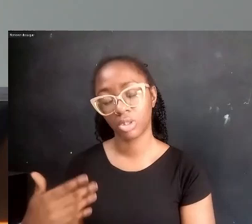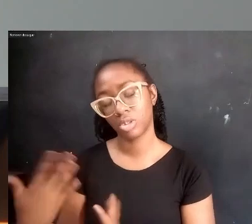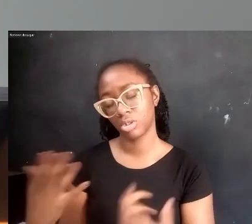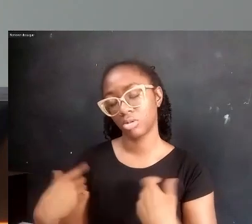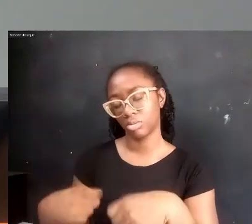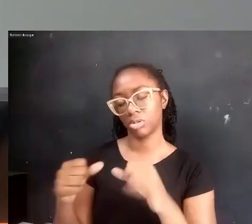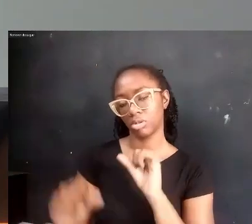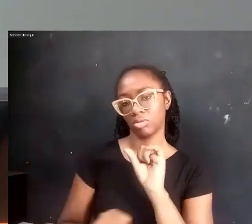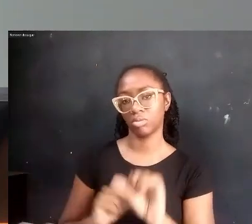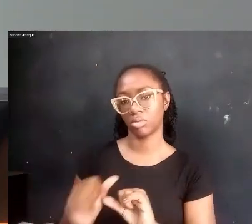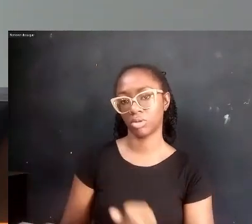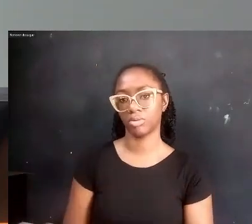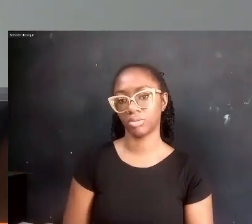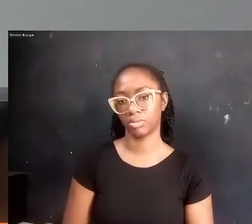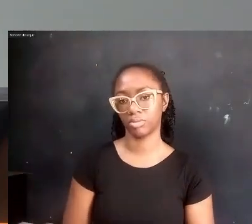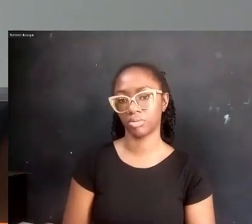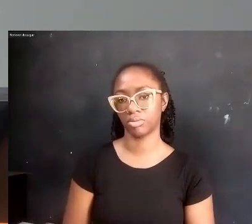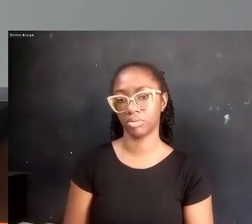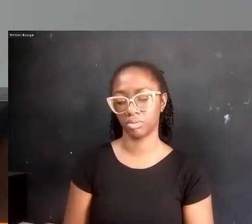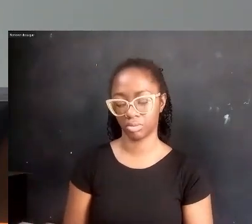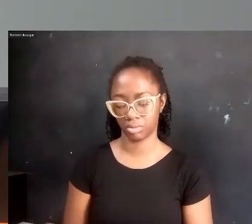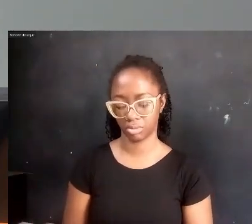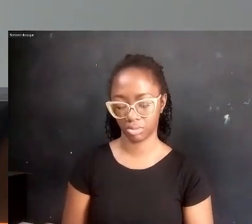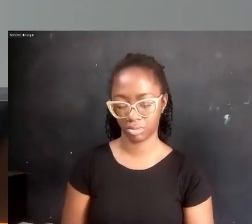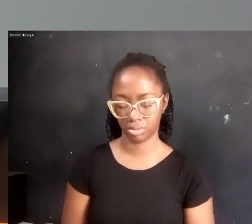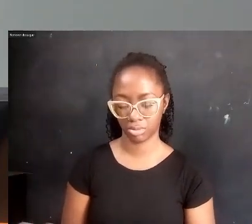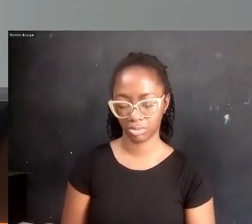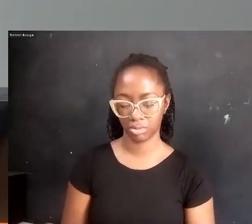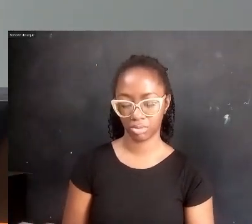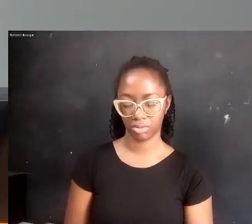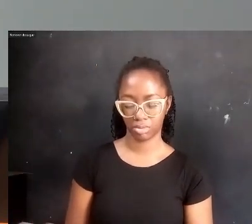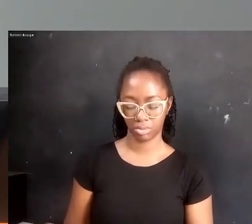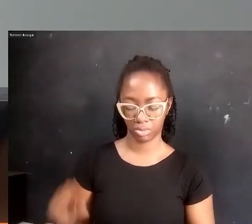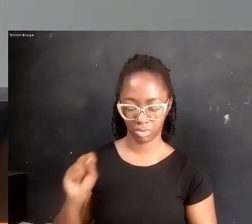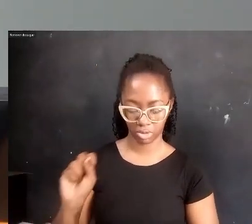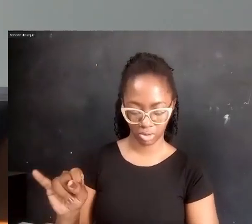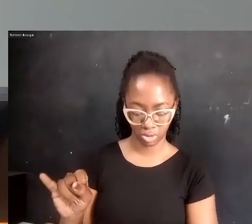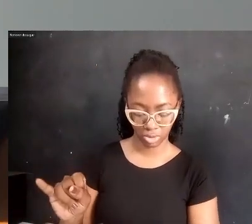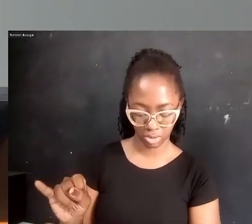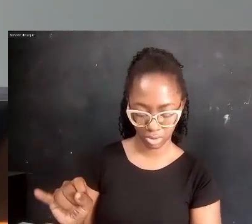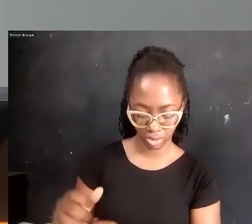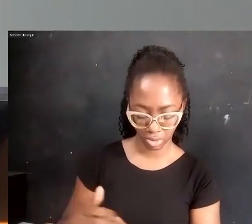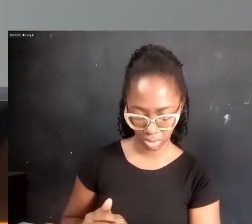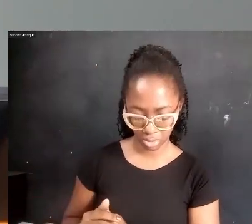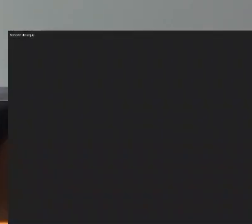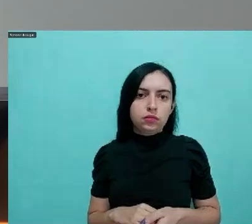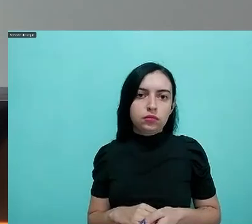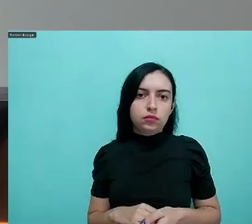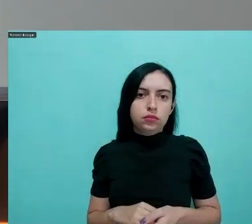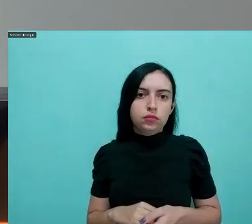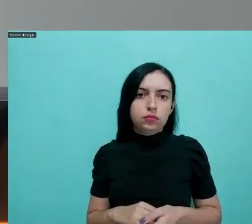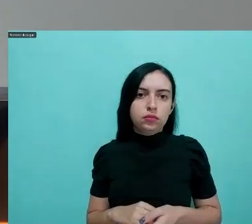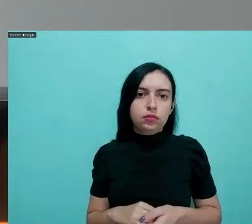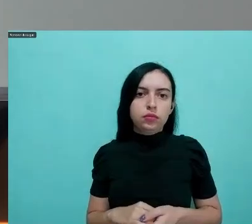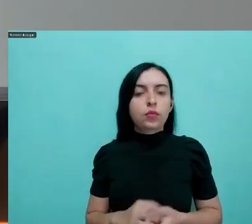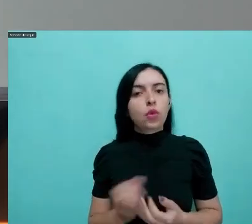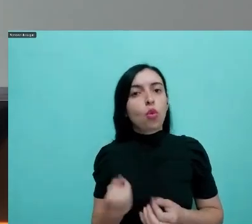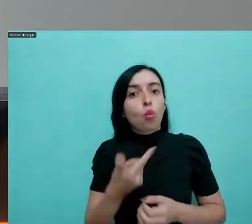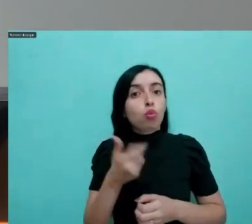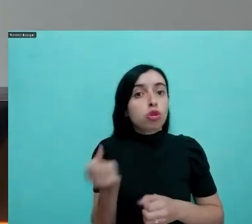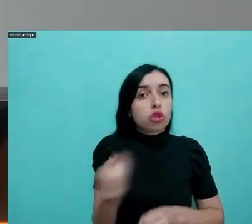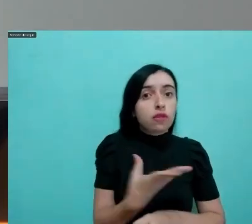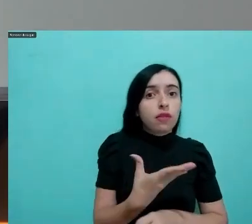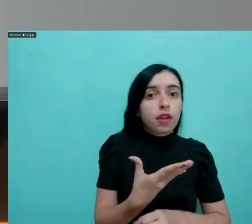instituciones. Y si ganaban, establecían una nueva constitución, otra constitución. Y lo